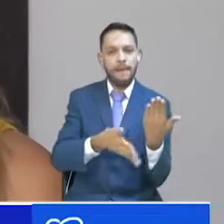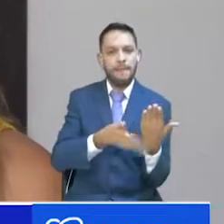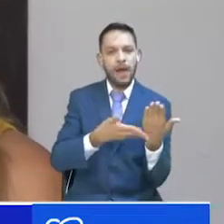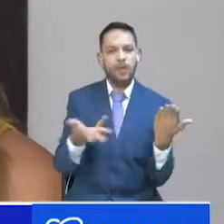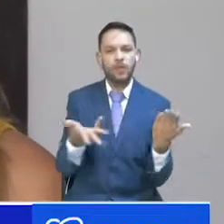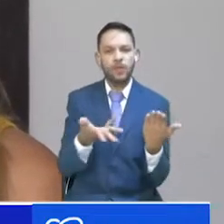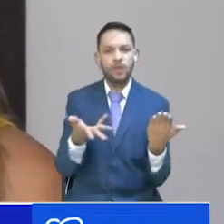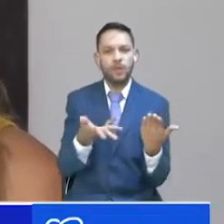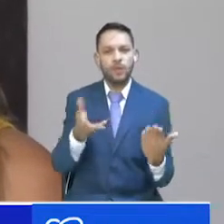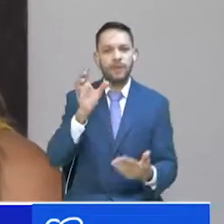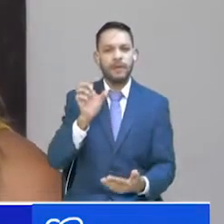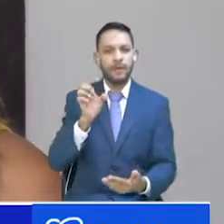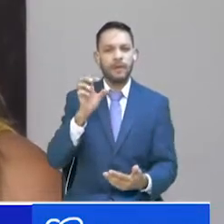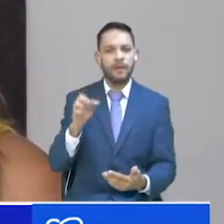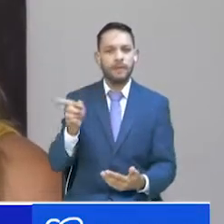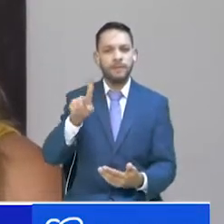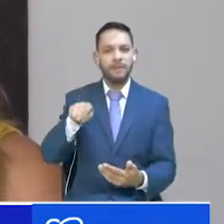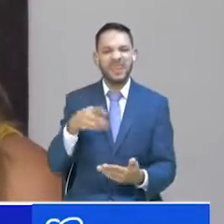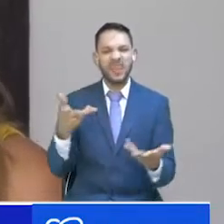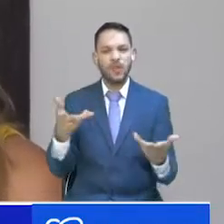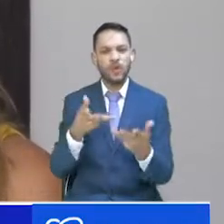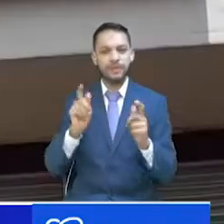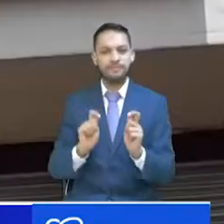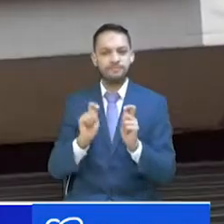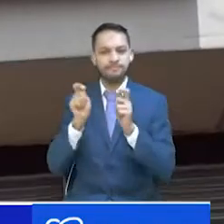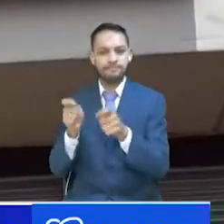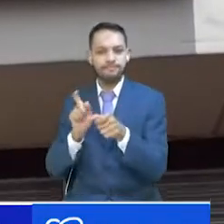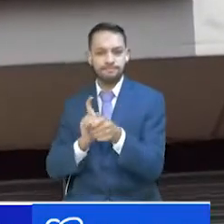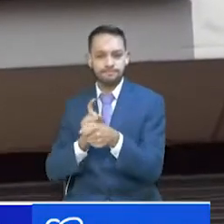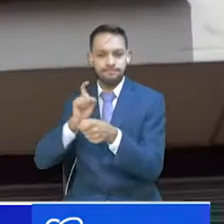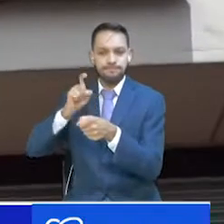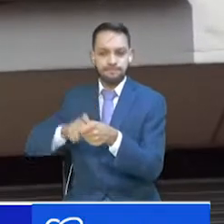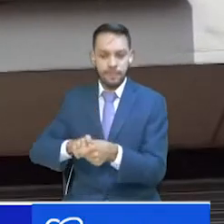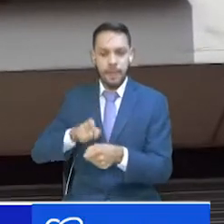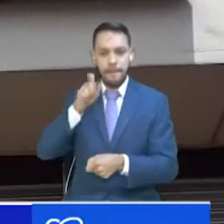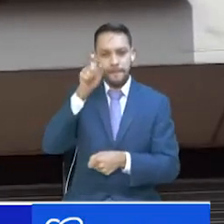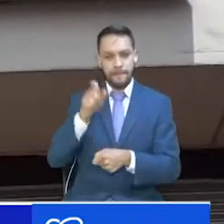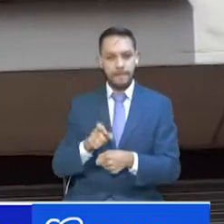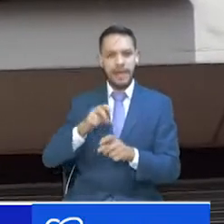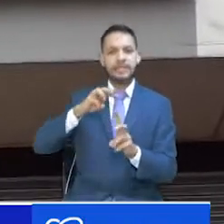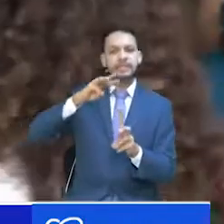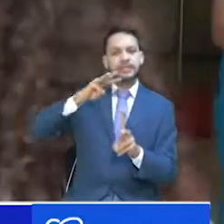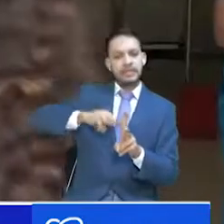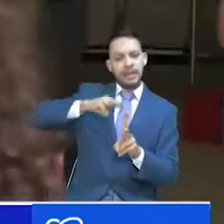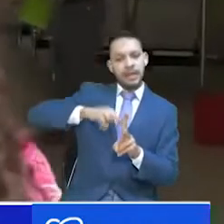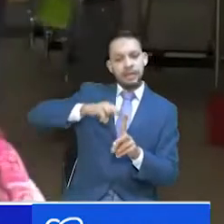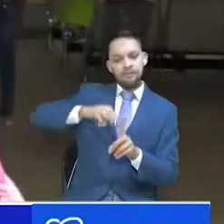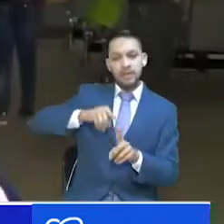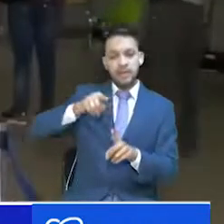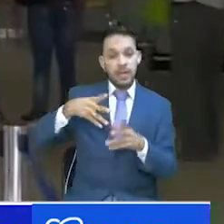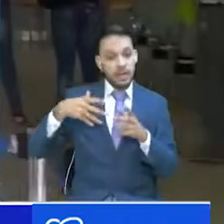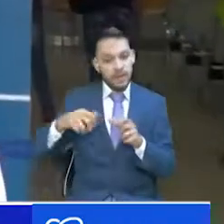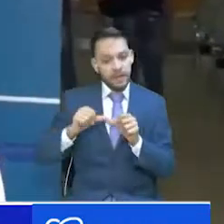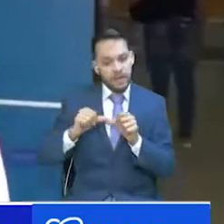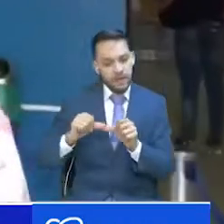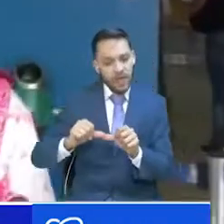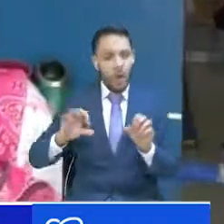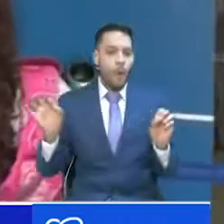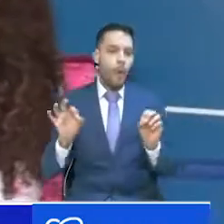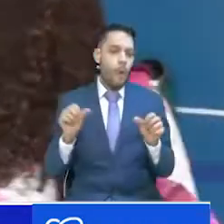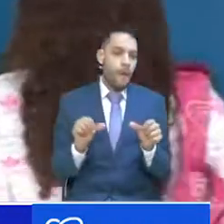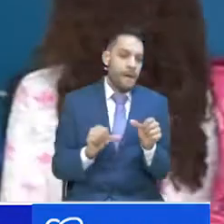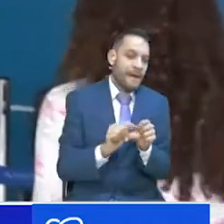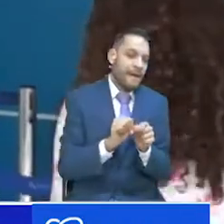ps ya asignadas el usuario tendrá hasta tres meses para decidir si desea quedarse allí o cambiar